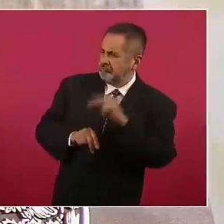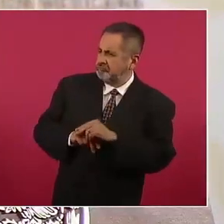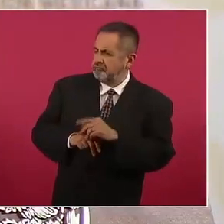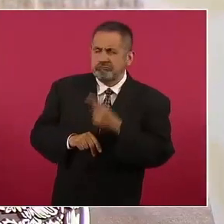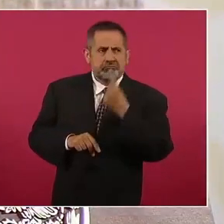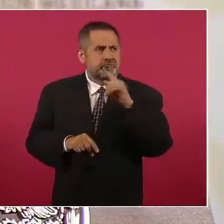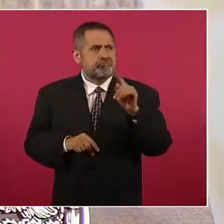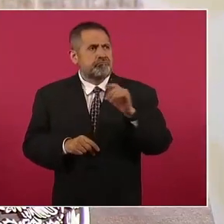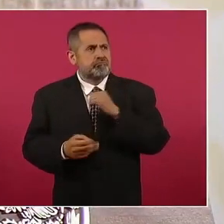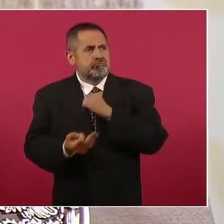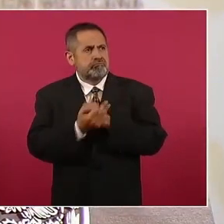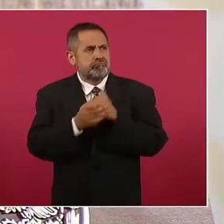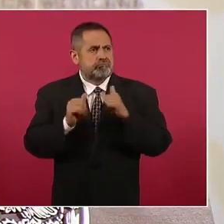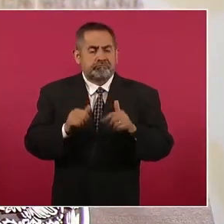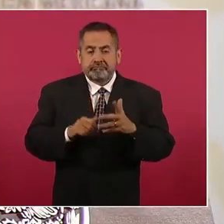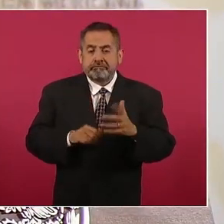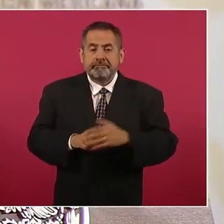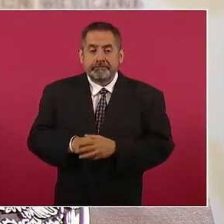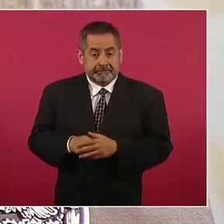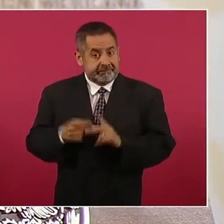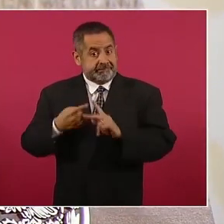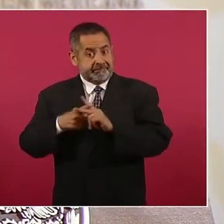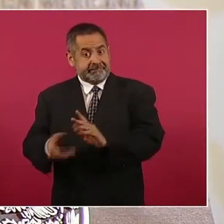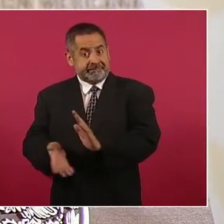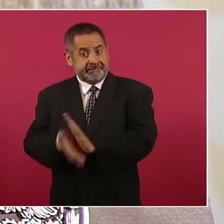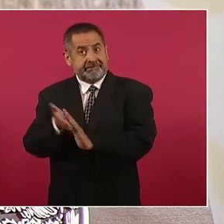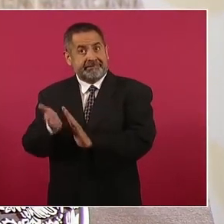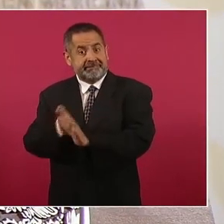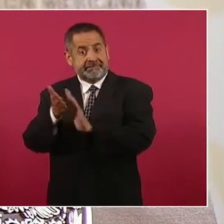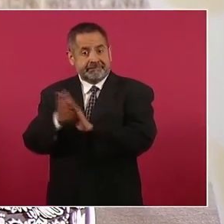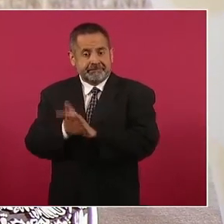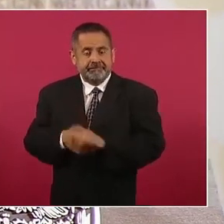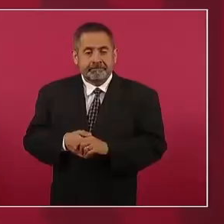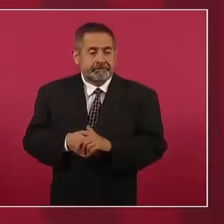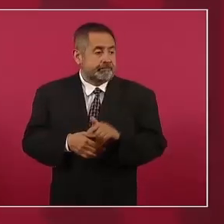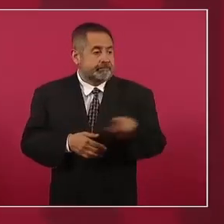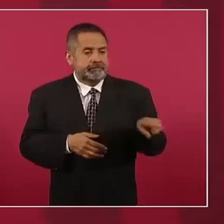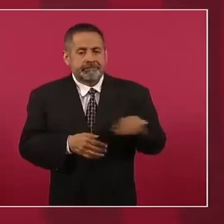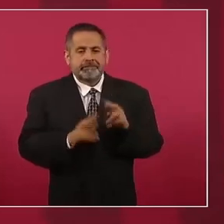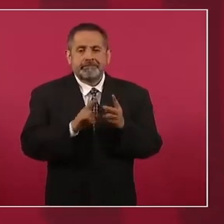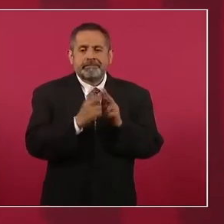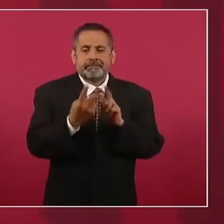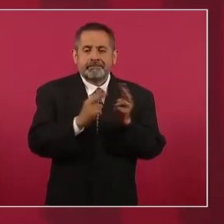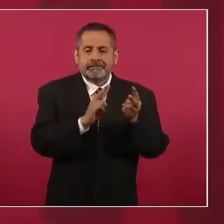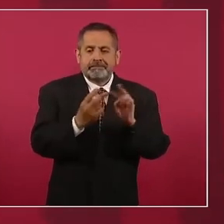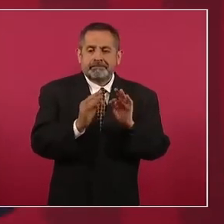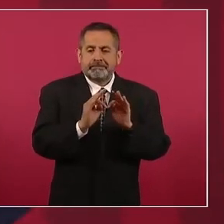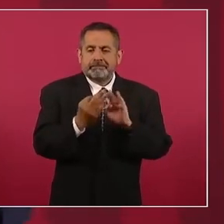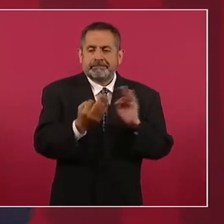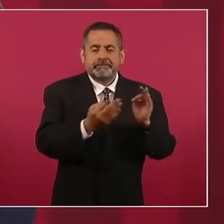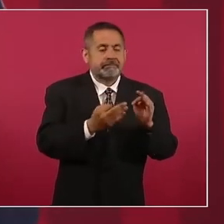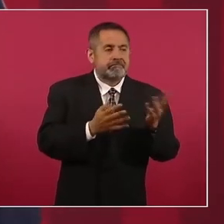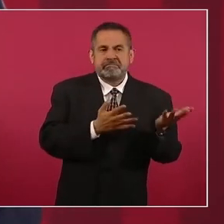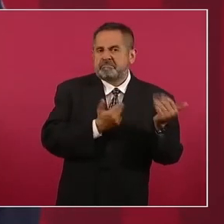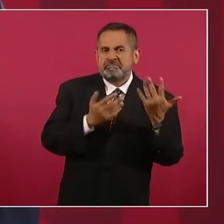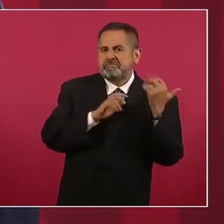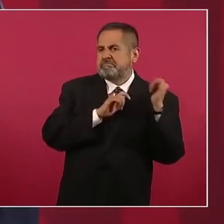Es más, cuando comenzó la obra, movilizaron vecinos